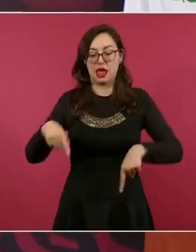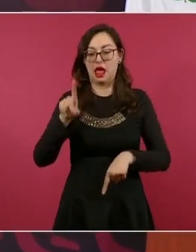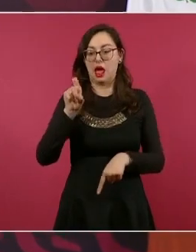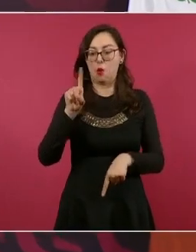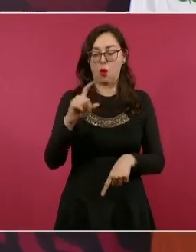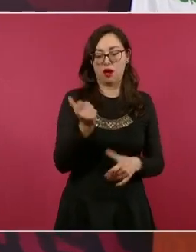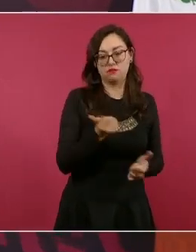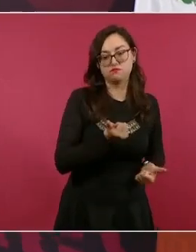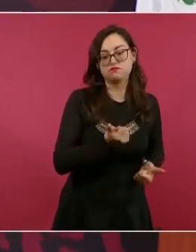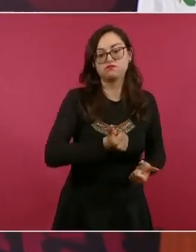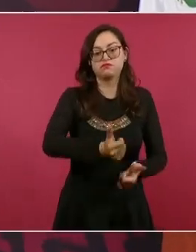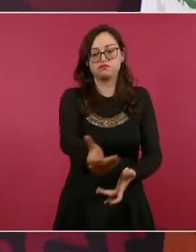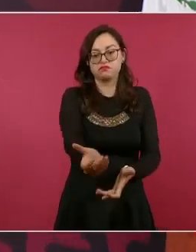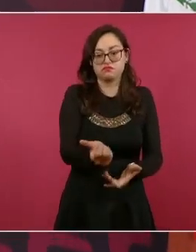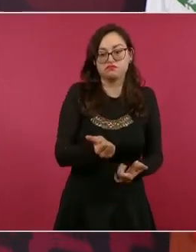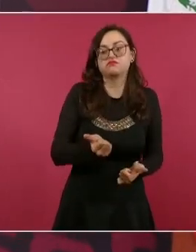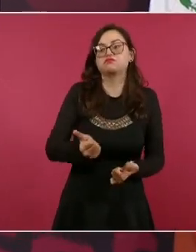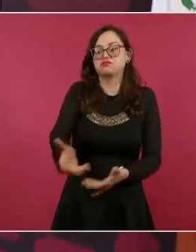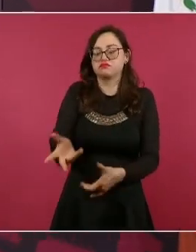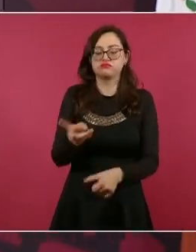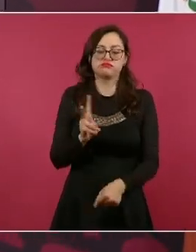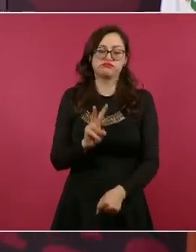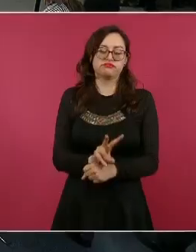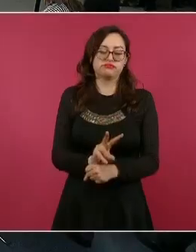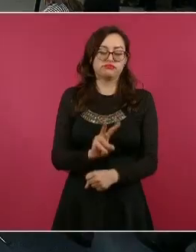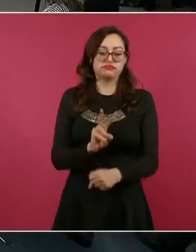supervisando, estamos supervisando.